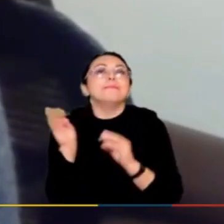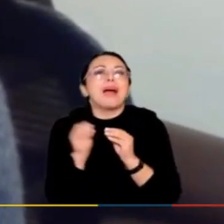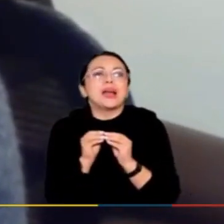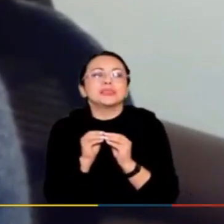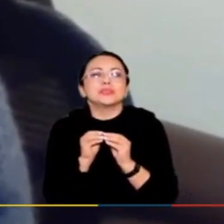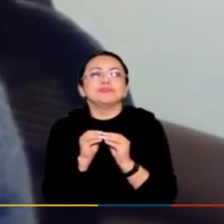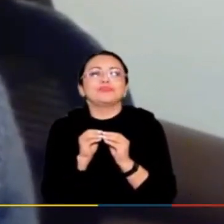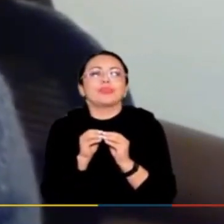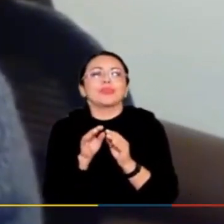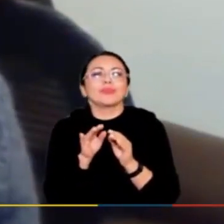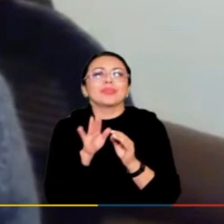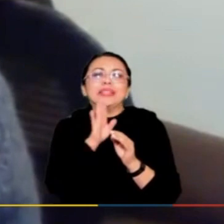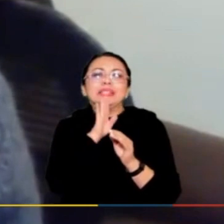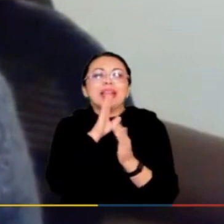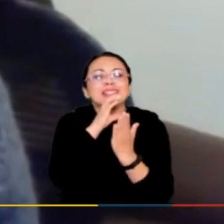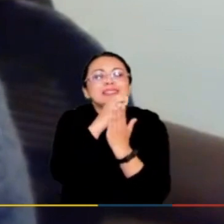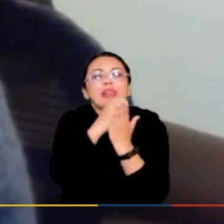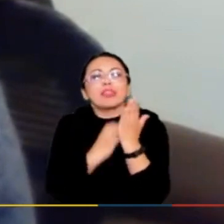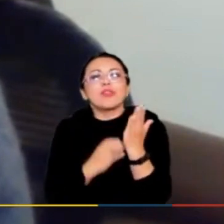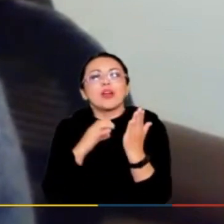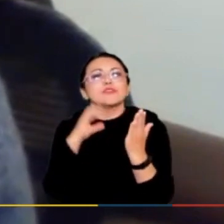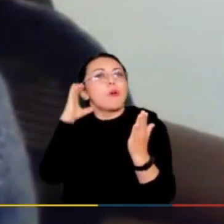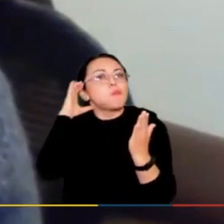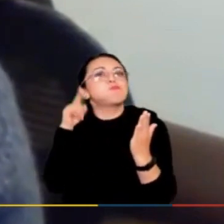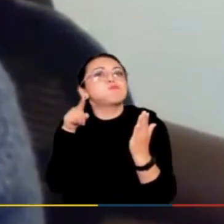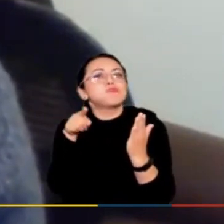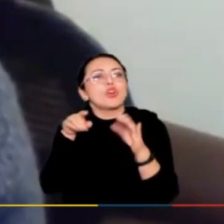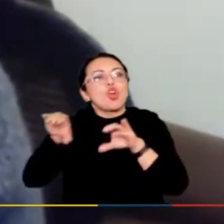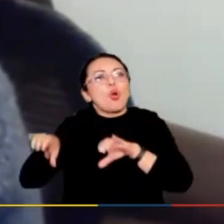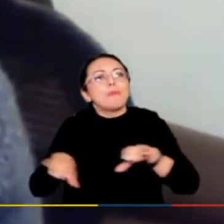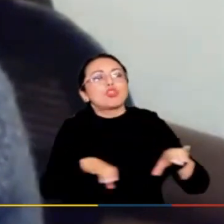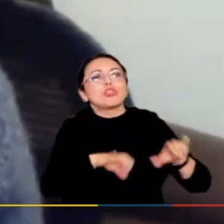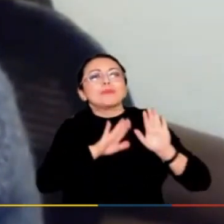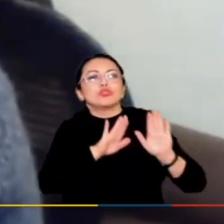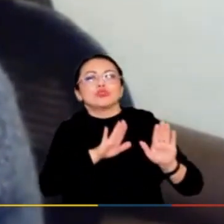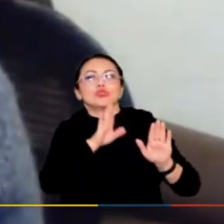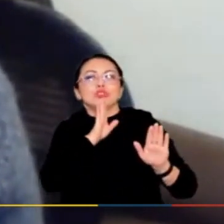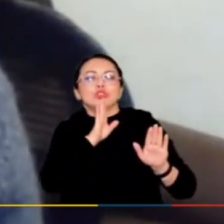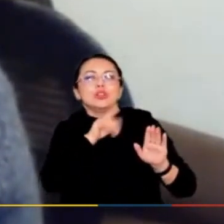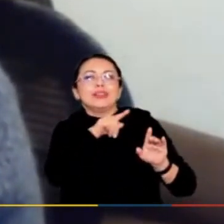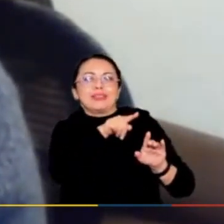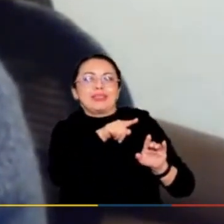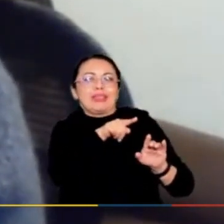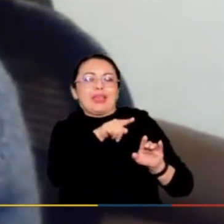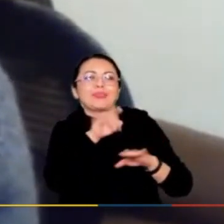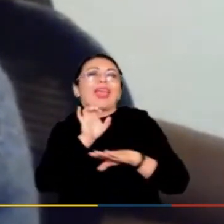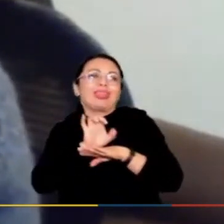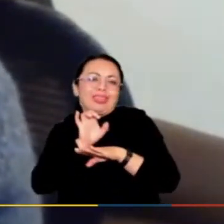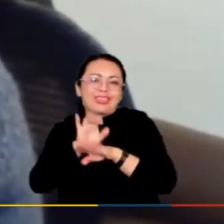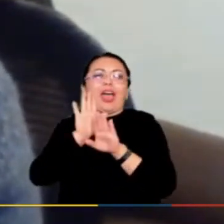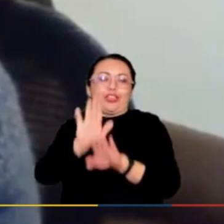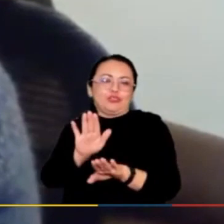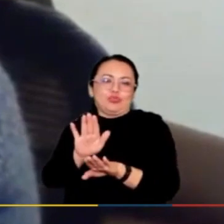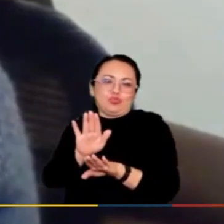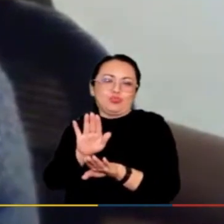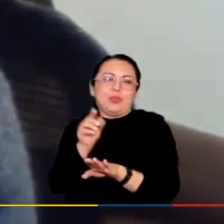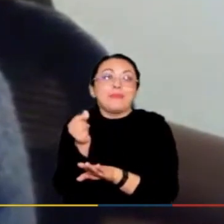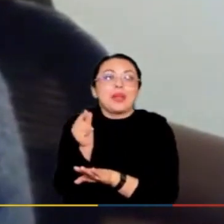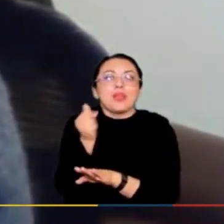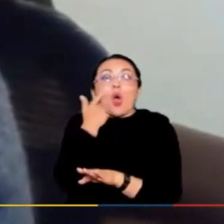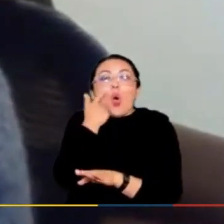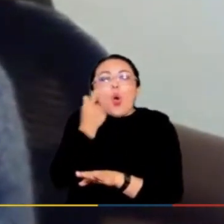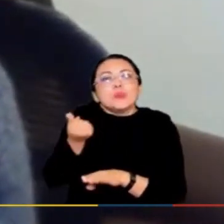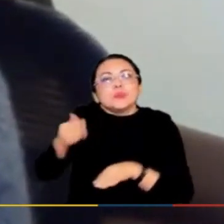para la certificación en general del comportamiento de las entidades financieras en el país sobre el control de lavado de